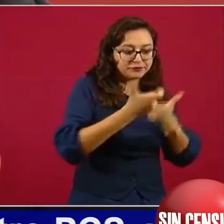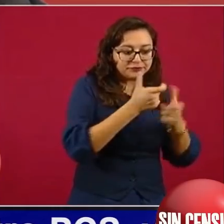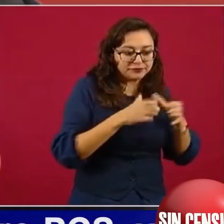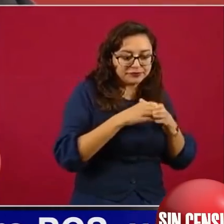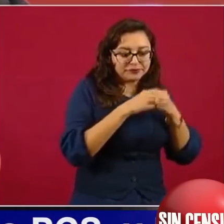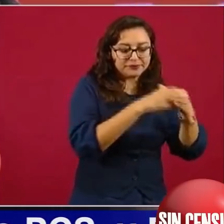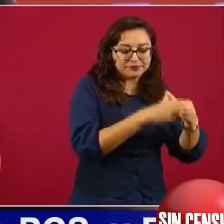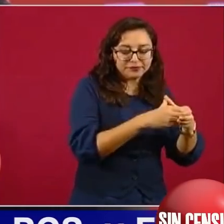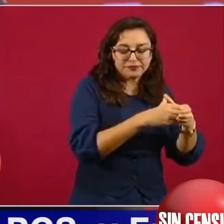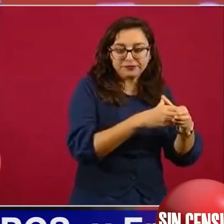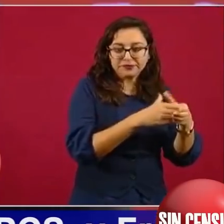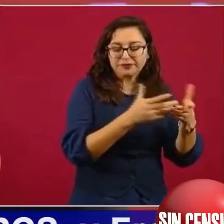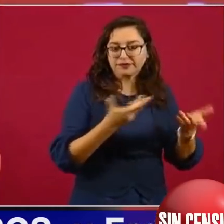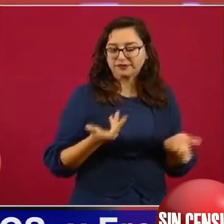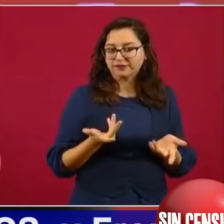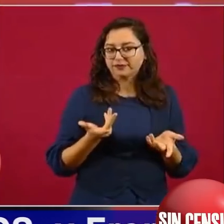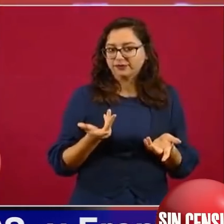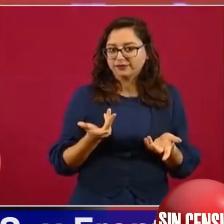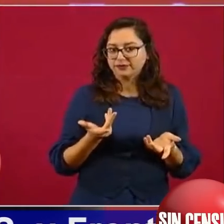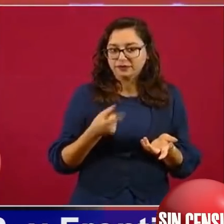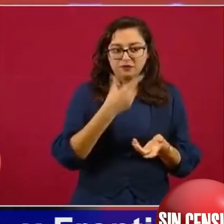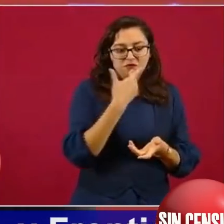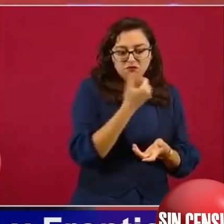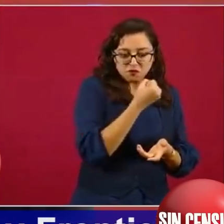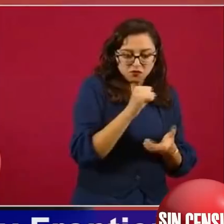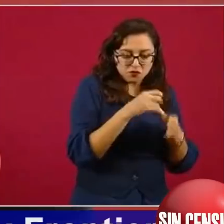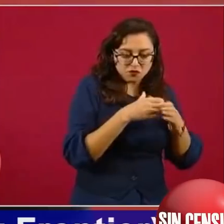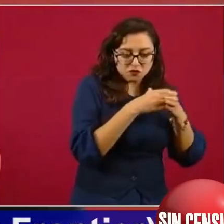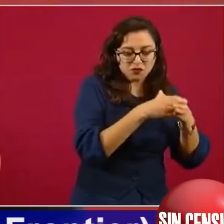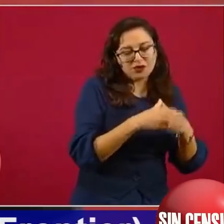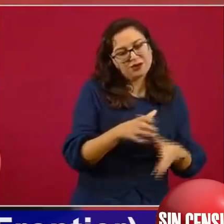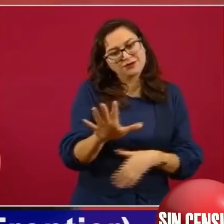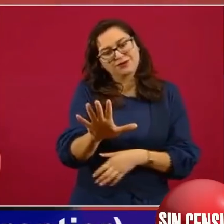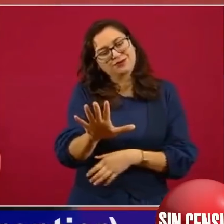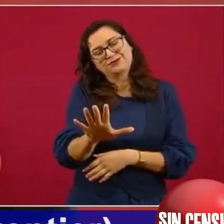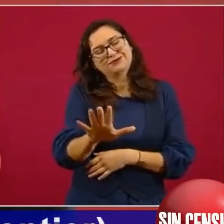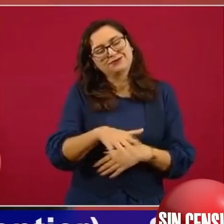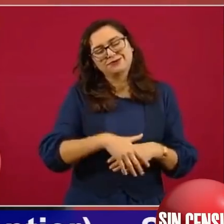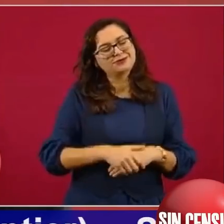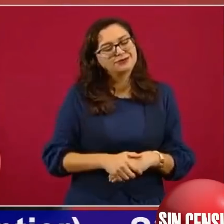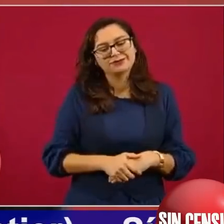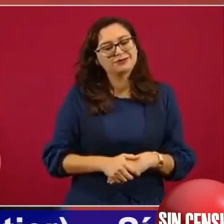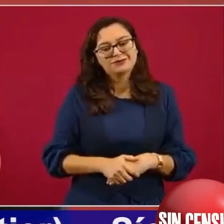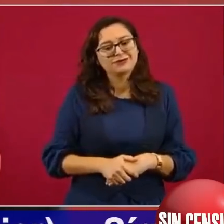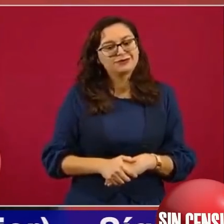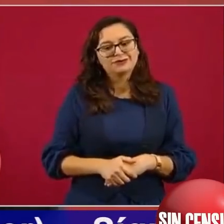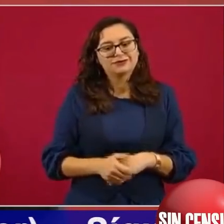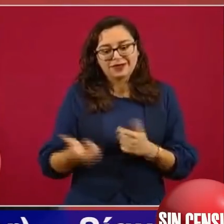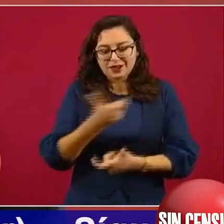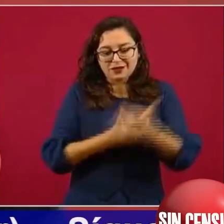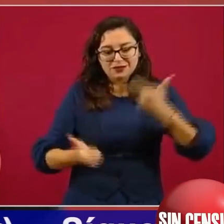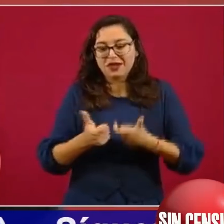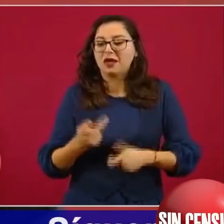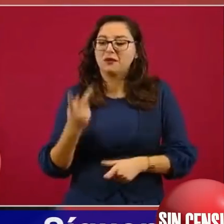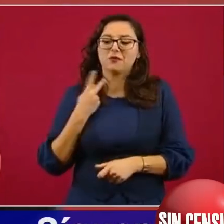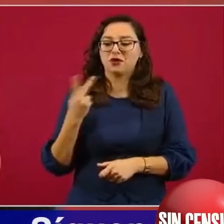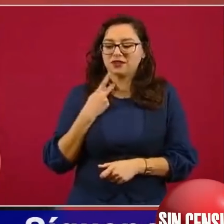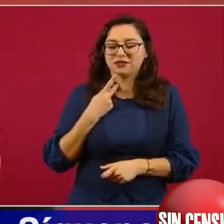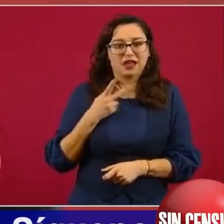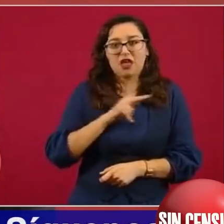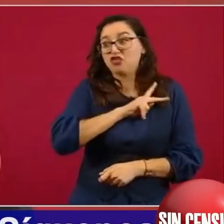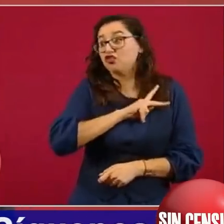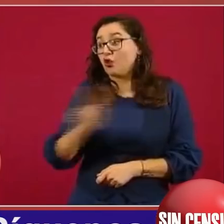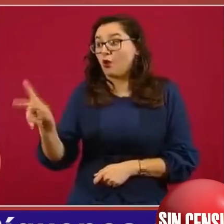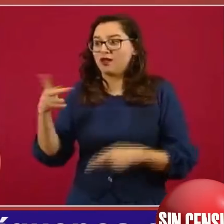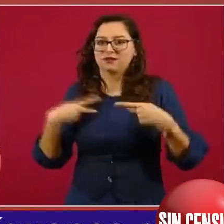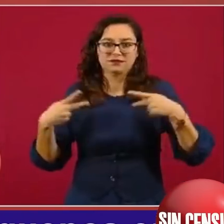de los economistas, de los expertos. No, la economía, como la política, es asunto de todos.